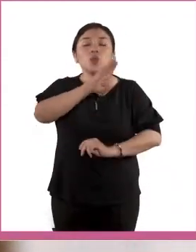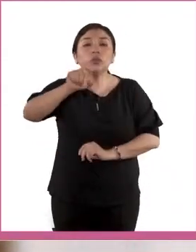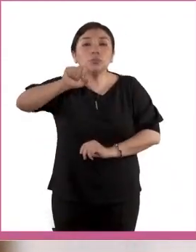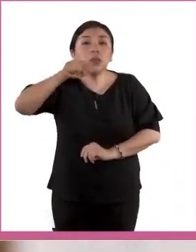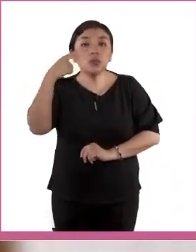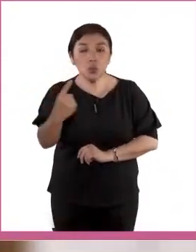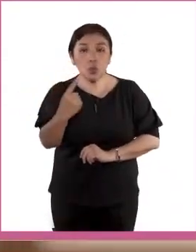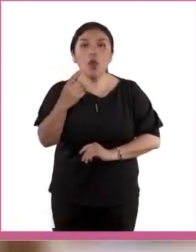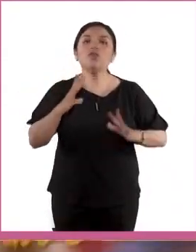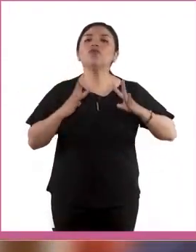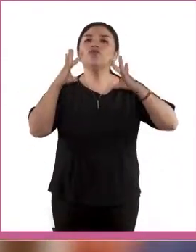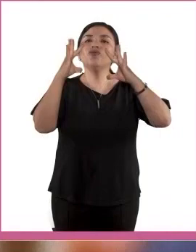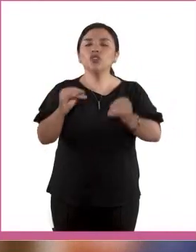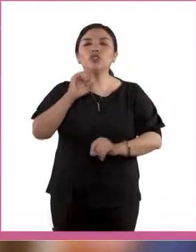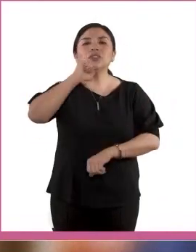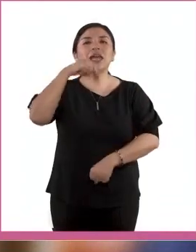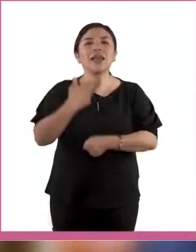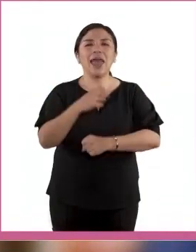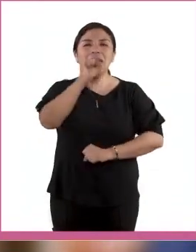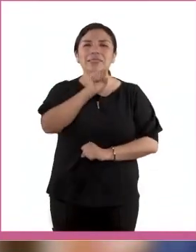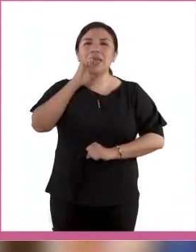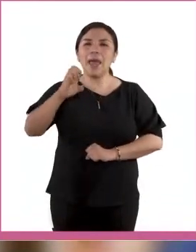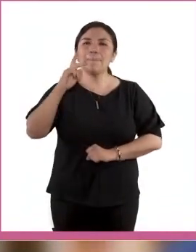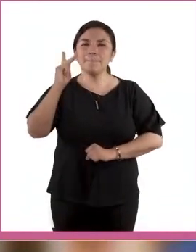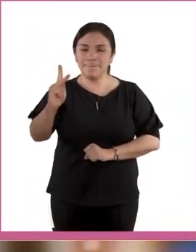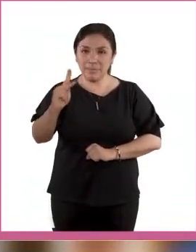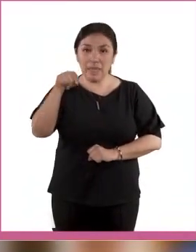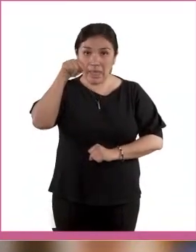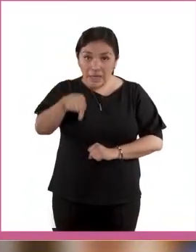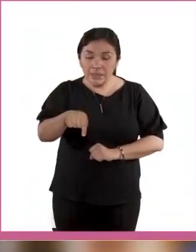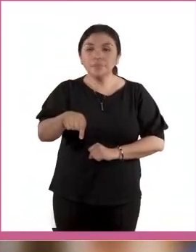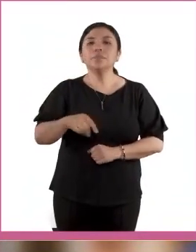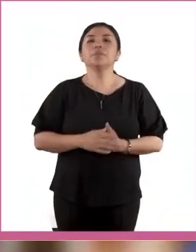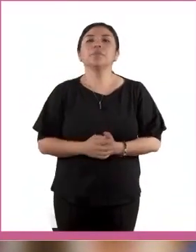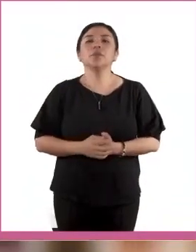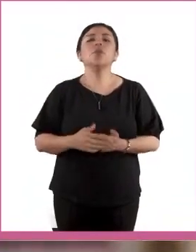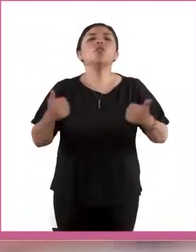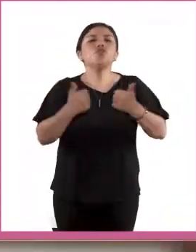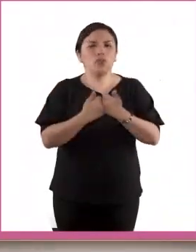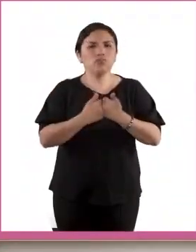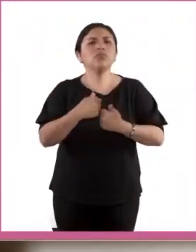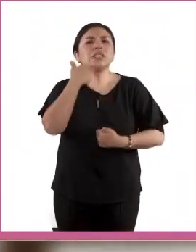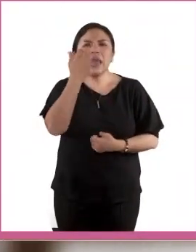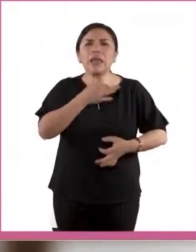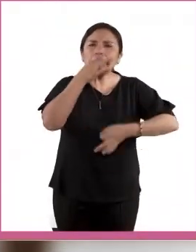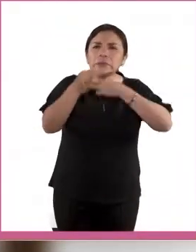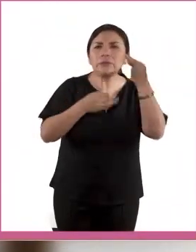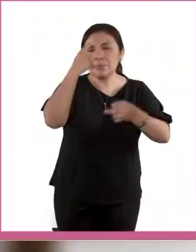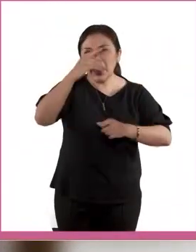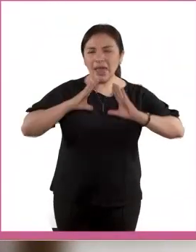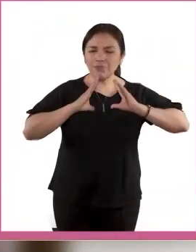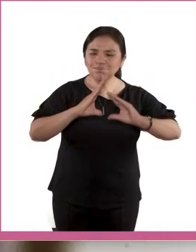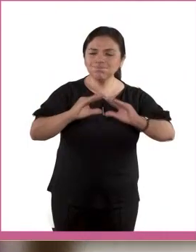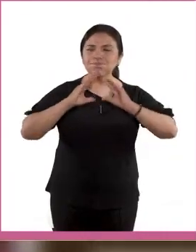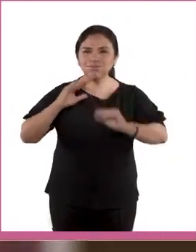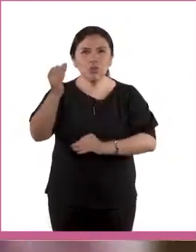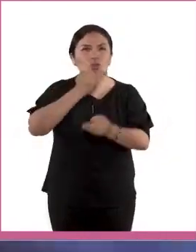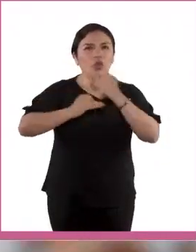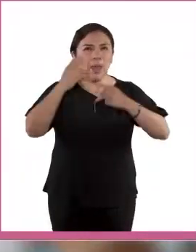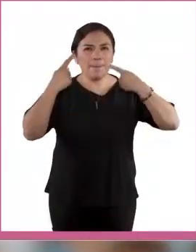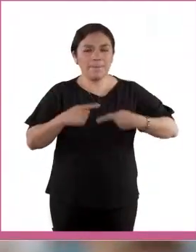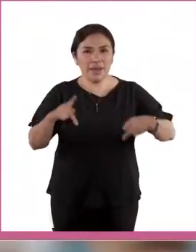después, en 1921, se fundó la Secretaría de Educación Pública, SEP, con una campaña